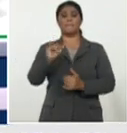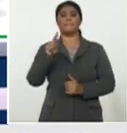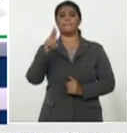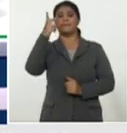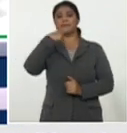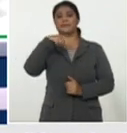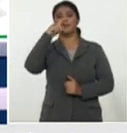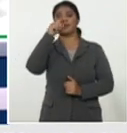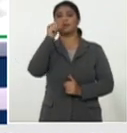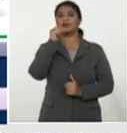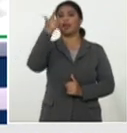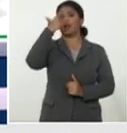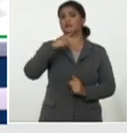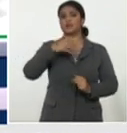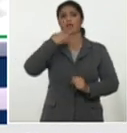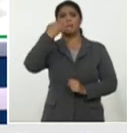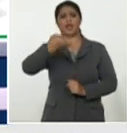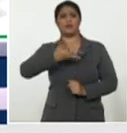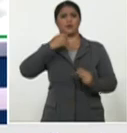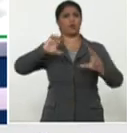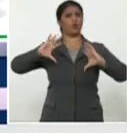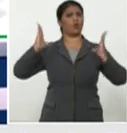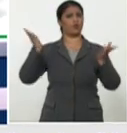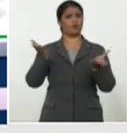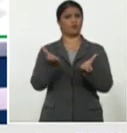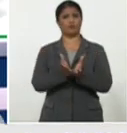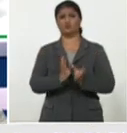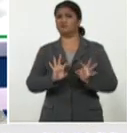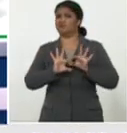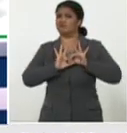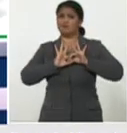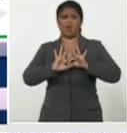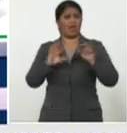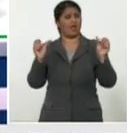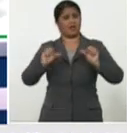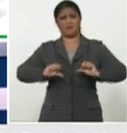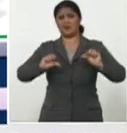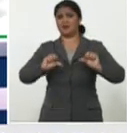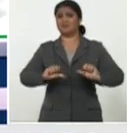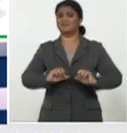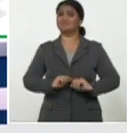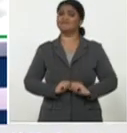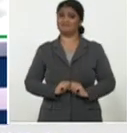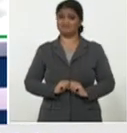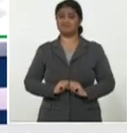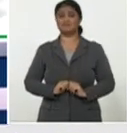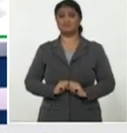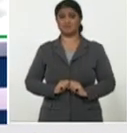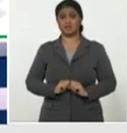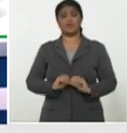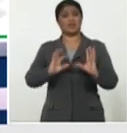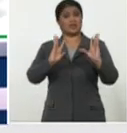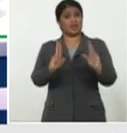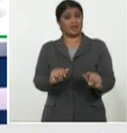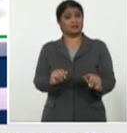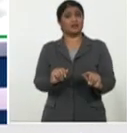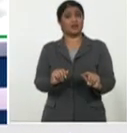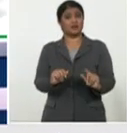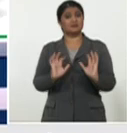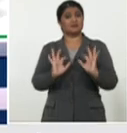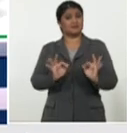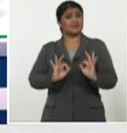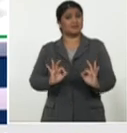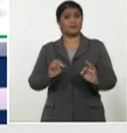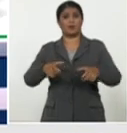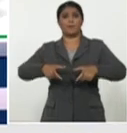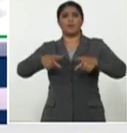la situación del mundo es sumamente compleja a partir de las cifras récord, siempre récord negativo de